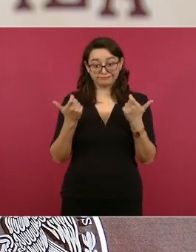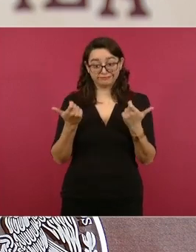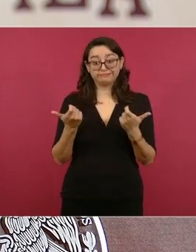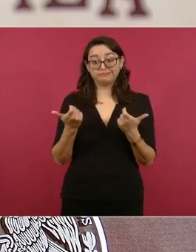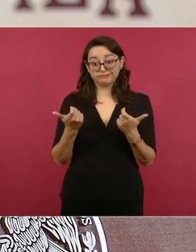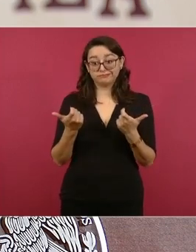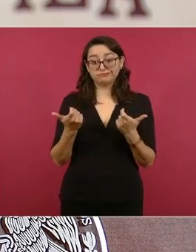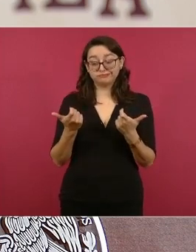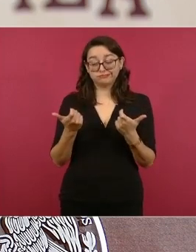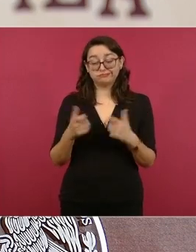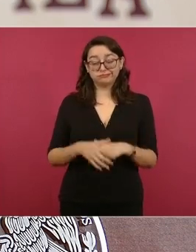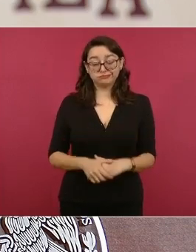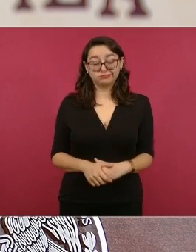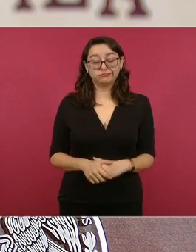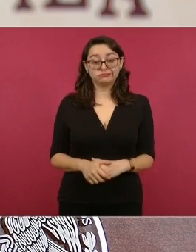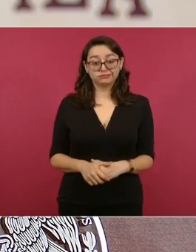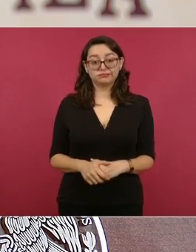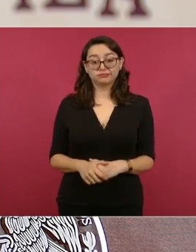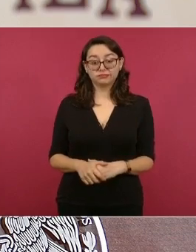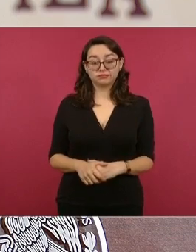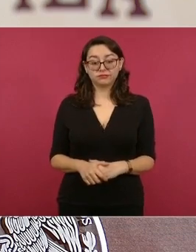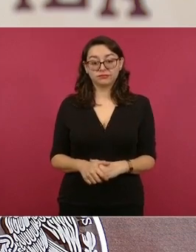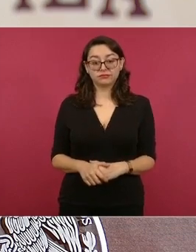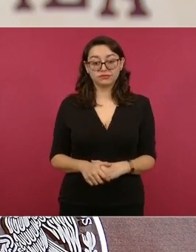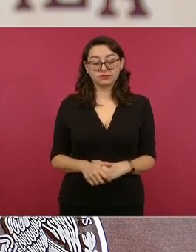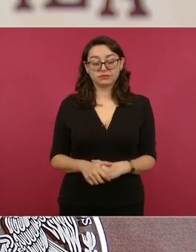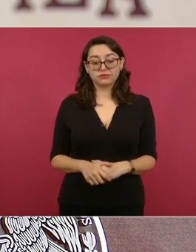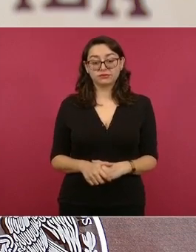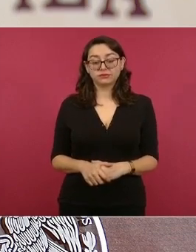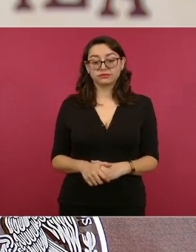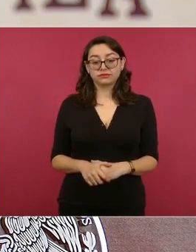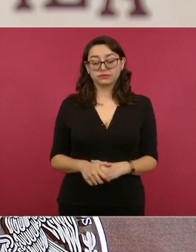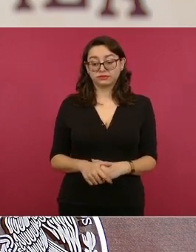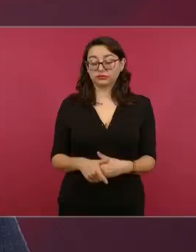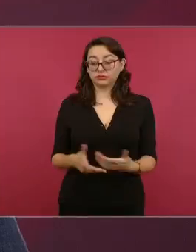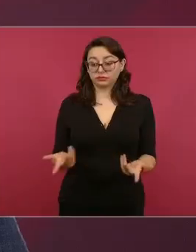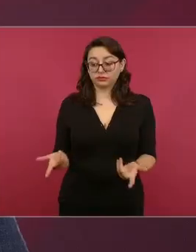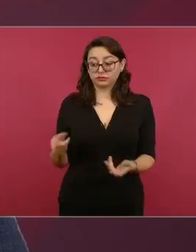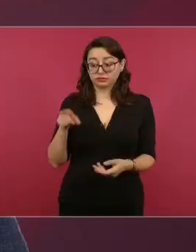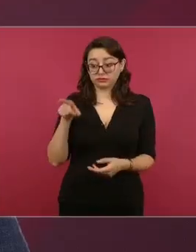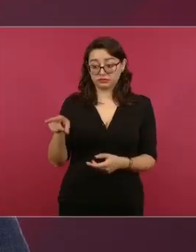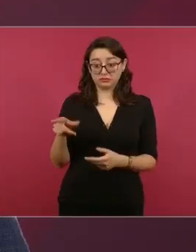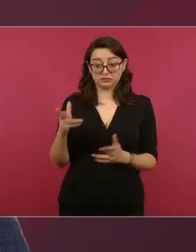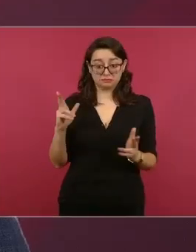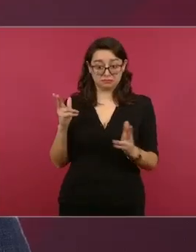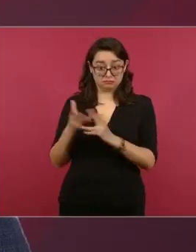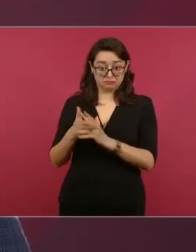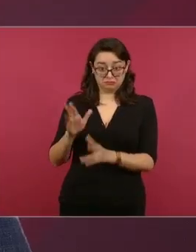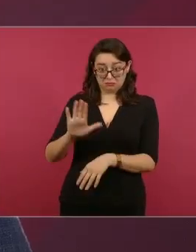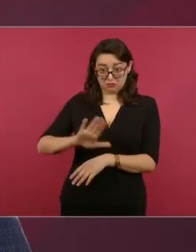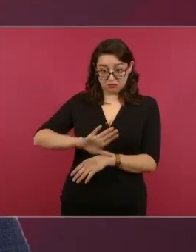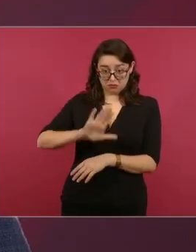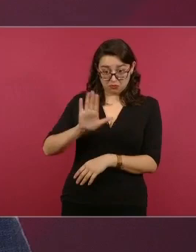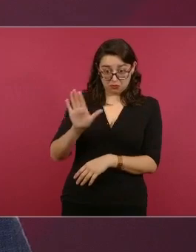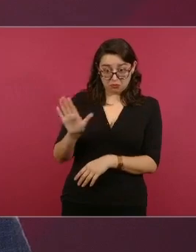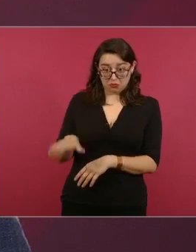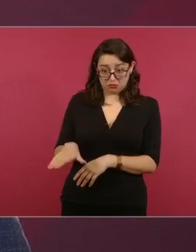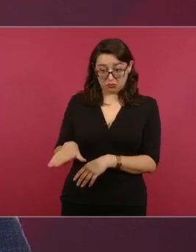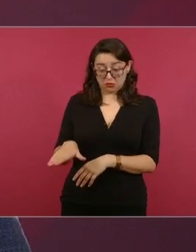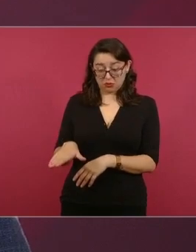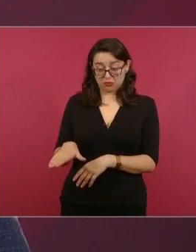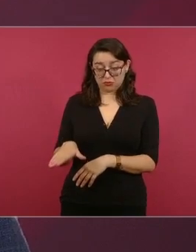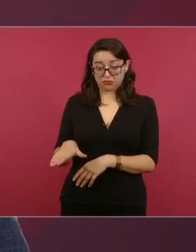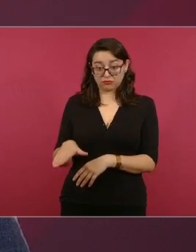socioeconómico. El mismo día que moriría, Salvador Allende, el